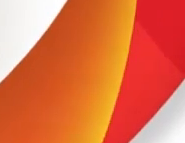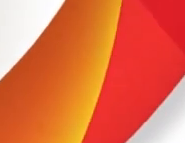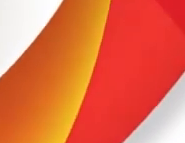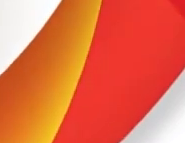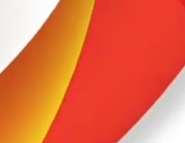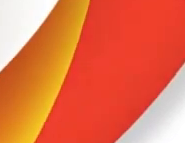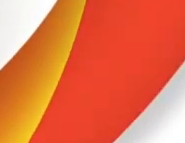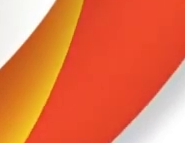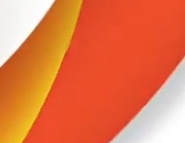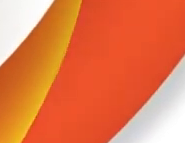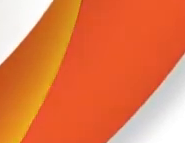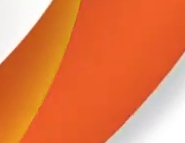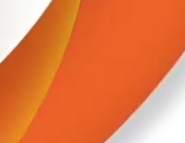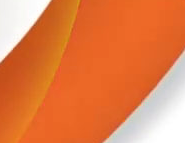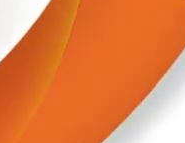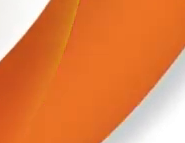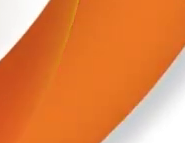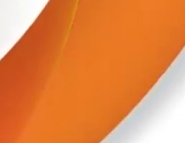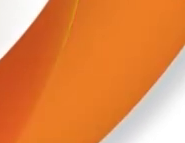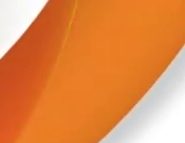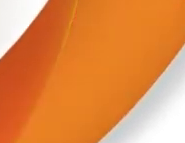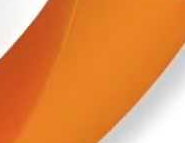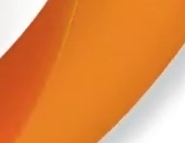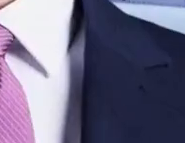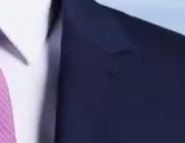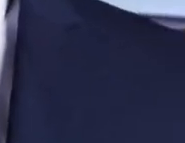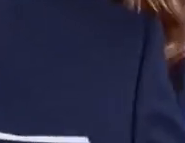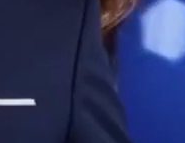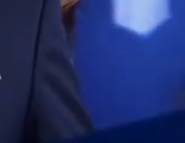Colombia la hacemos todos.